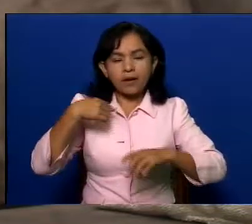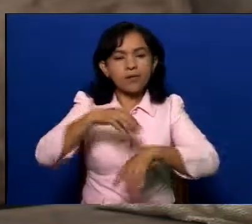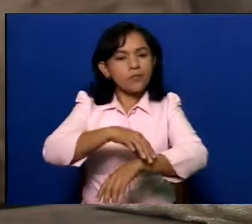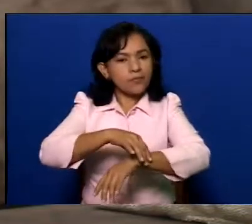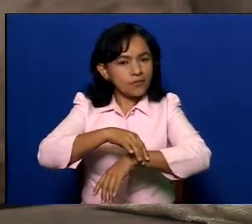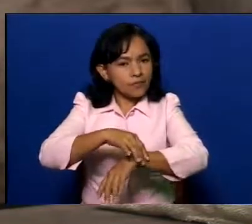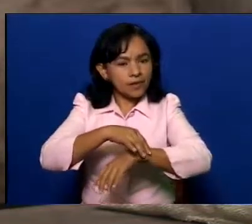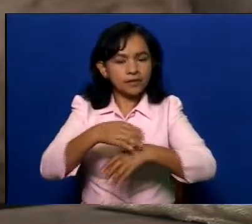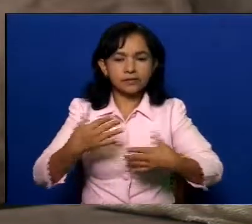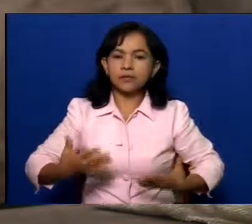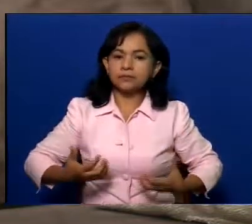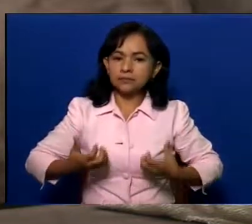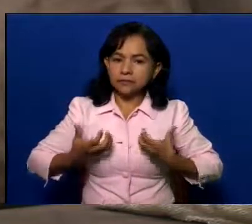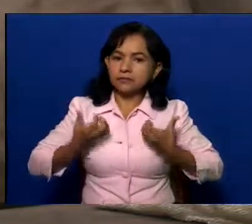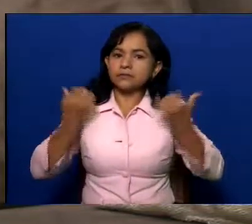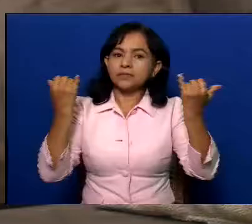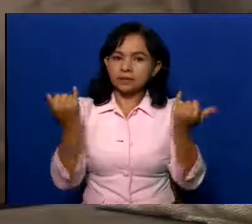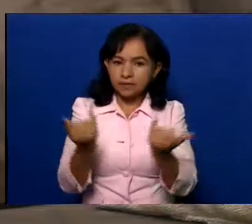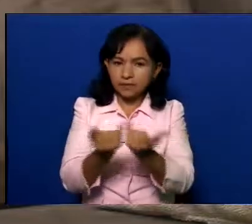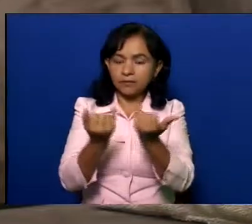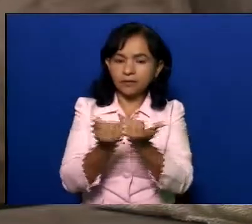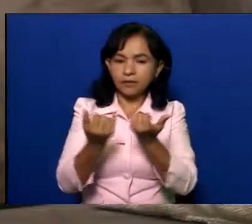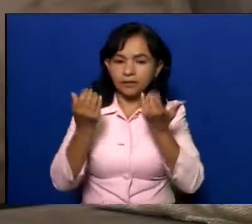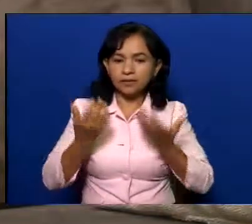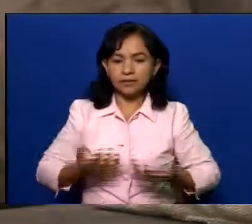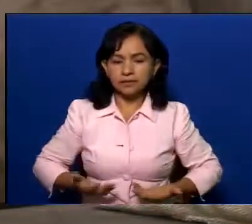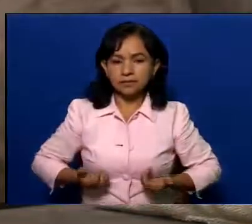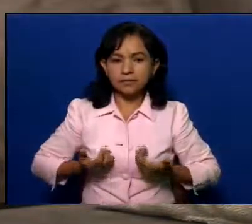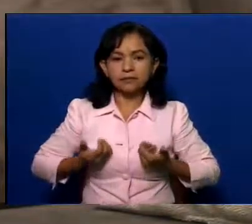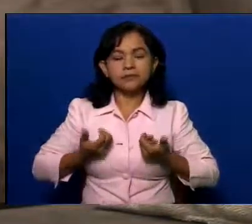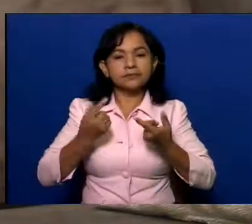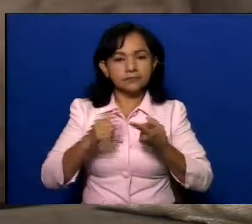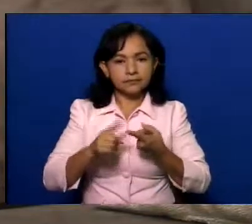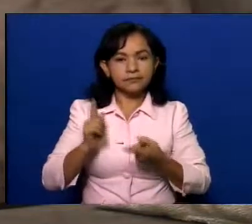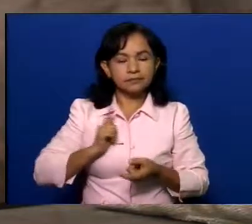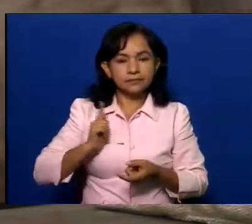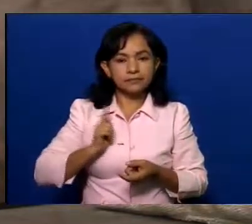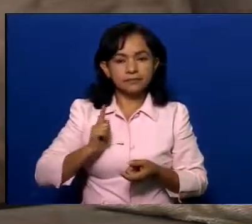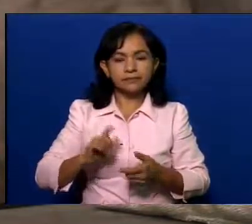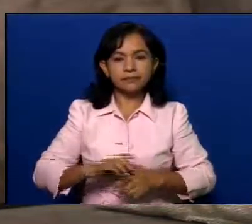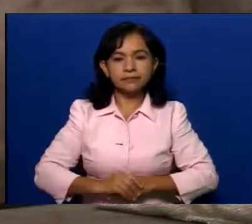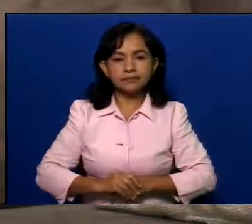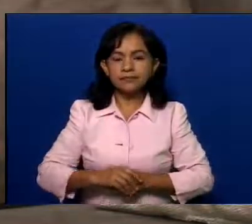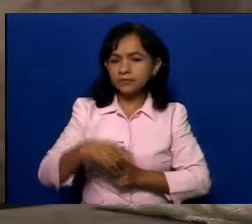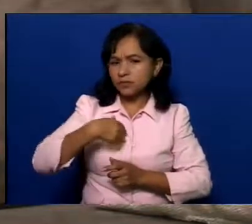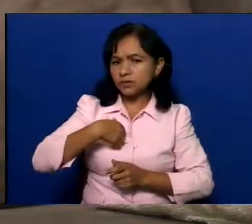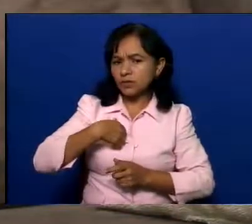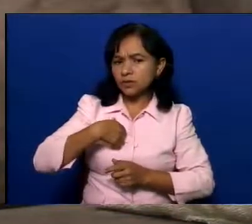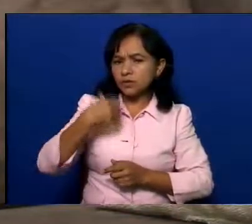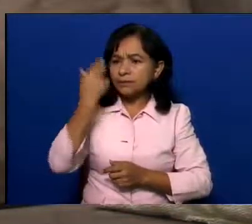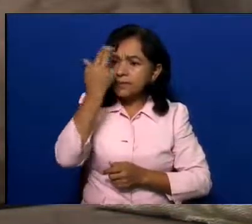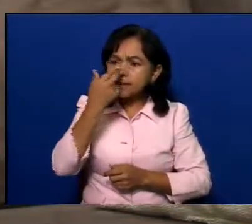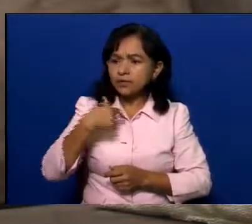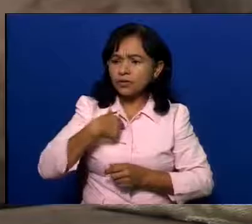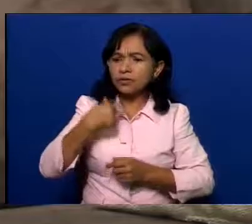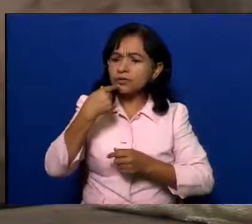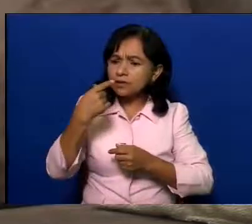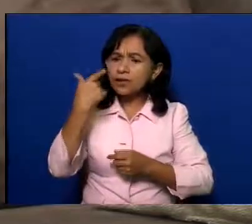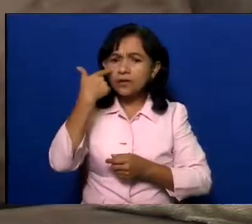también. Son otro tipo de cáncer que también se manifiestan en nuestras poblaciones. Yo he conocido de casos, diputada, tal vez me